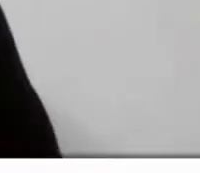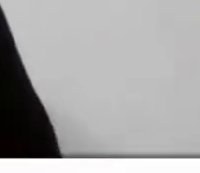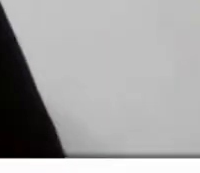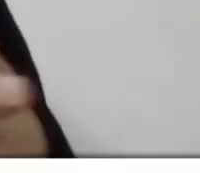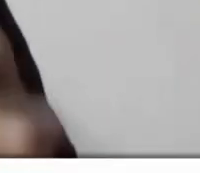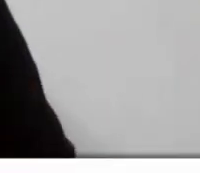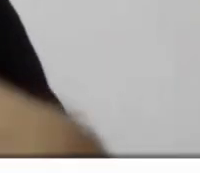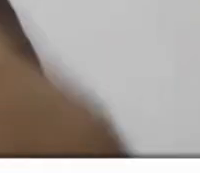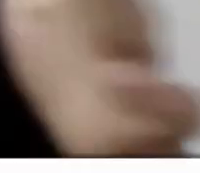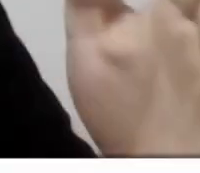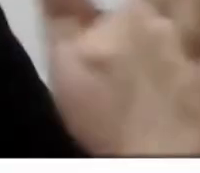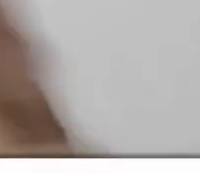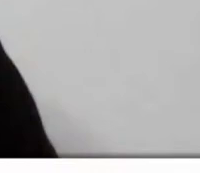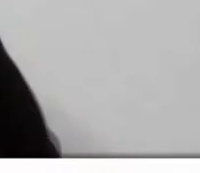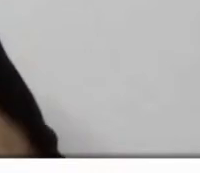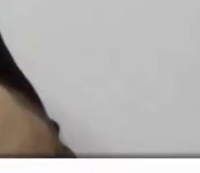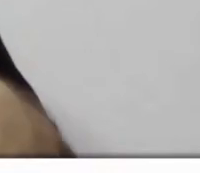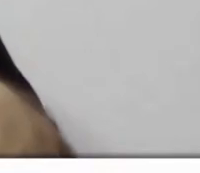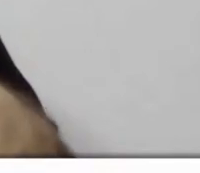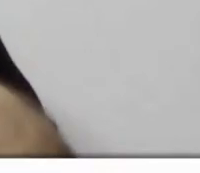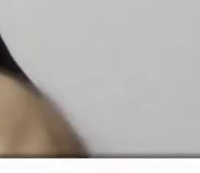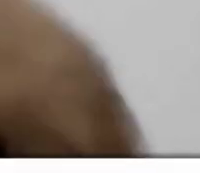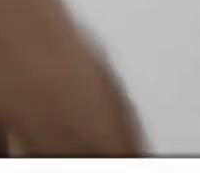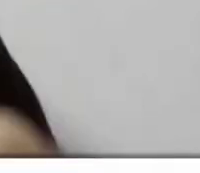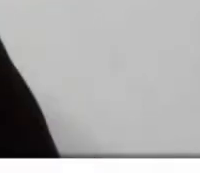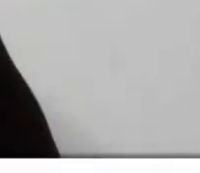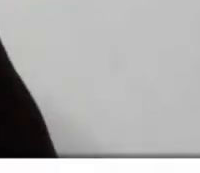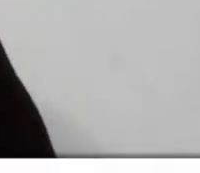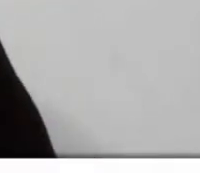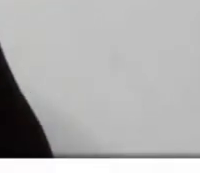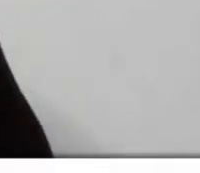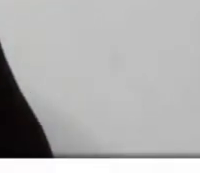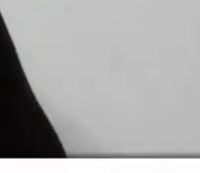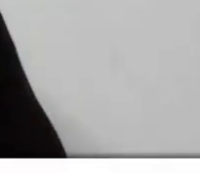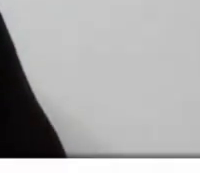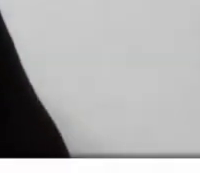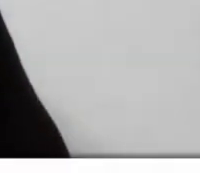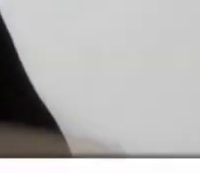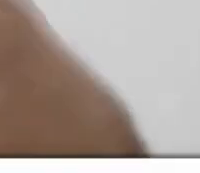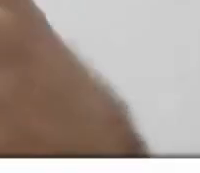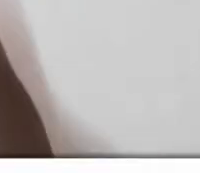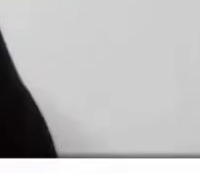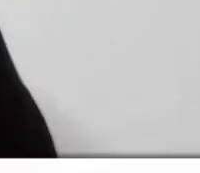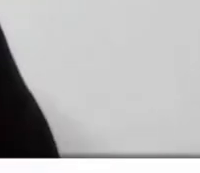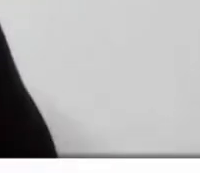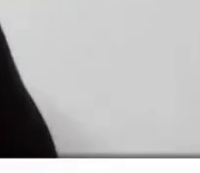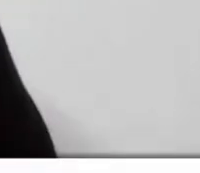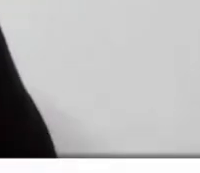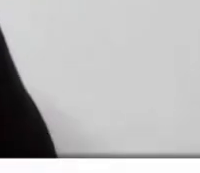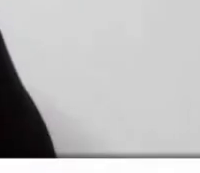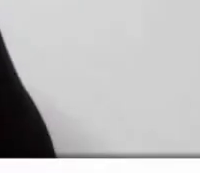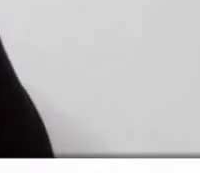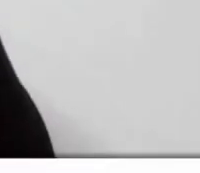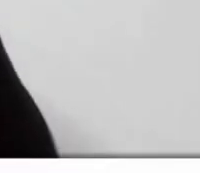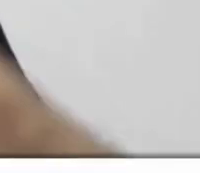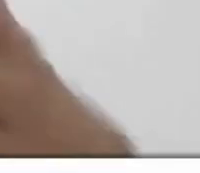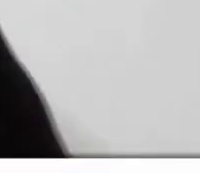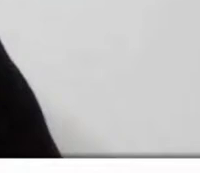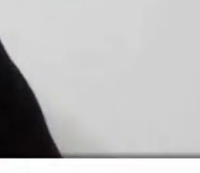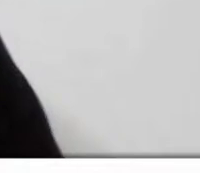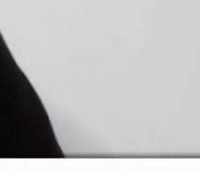anterior. Luego de un periodo de evaluación, lo vuelven a habilitar con 8 agentes